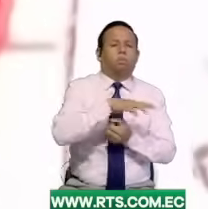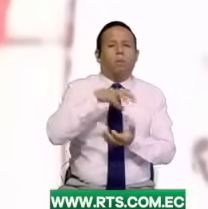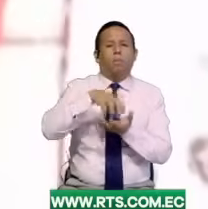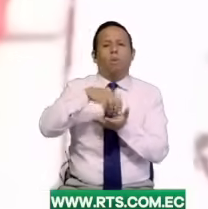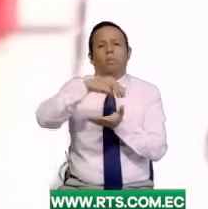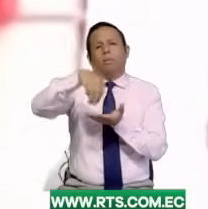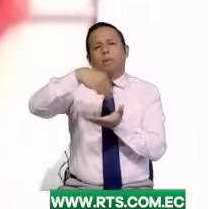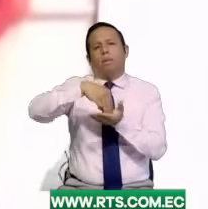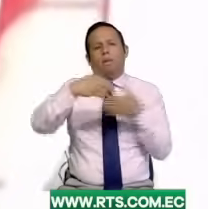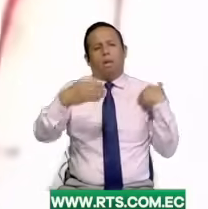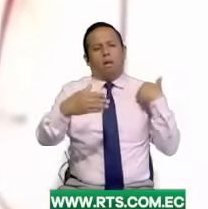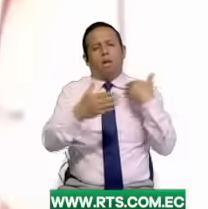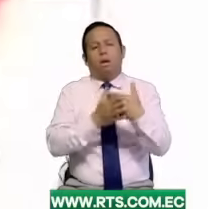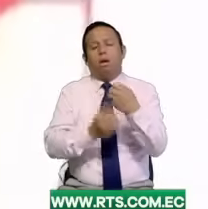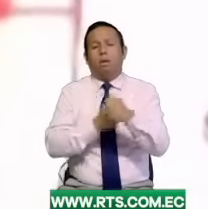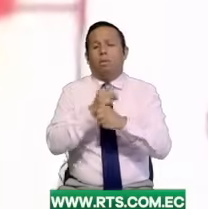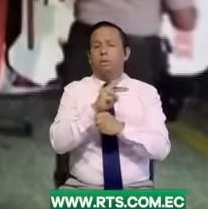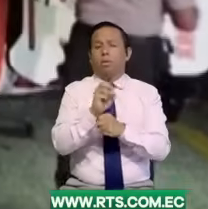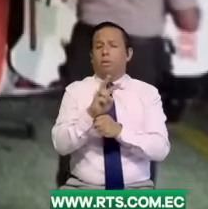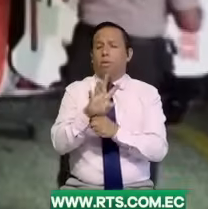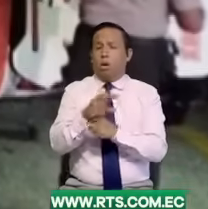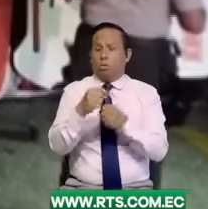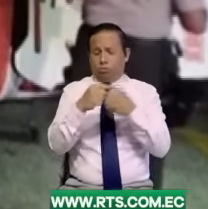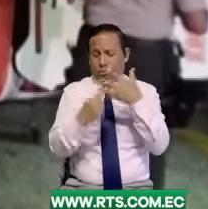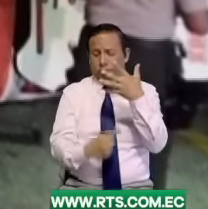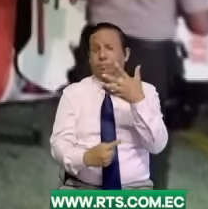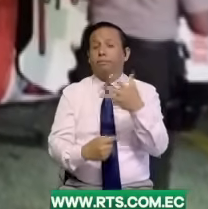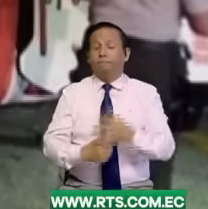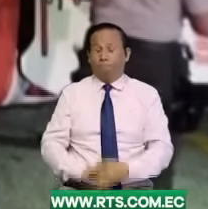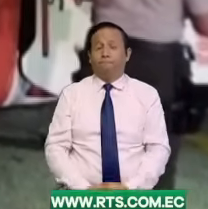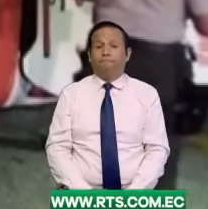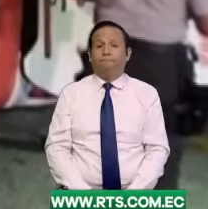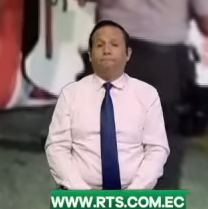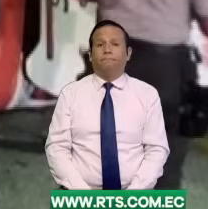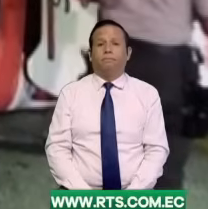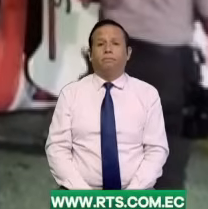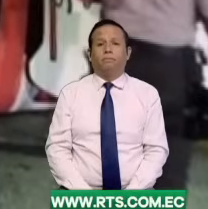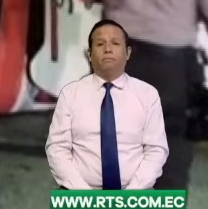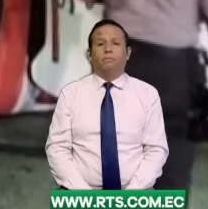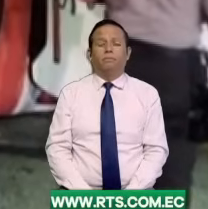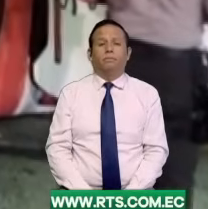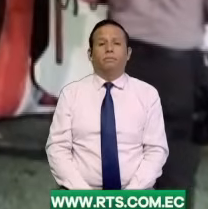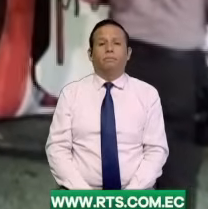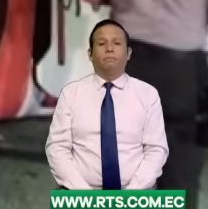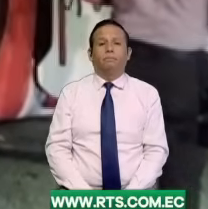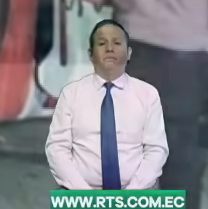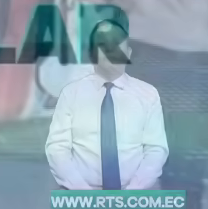en lo que va del año 2024. Informó Ítalo Salazar.